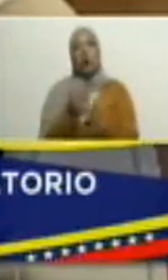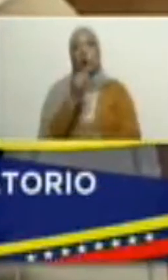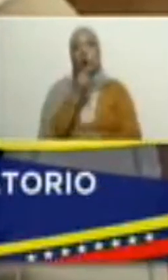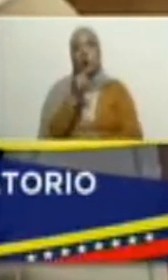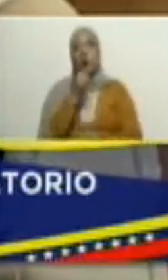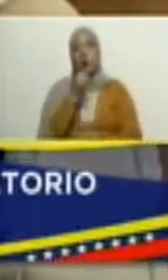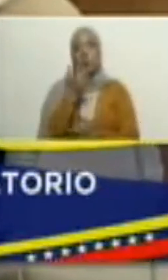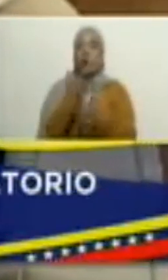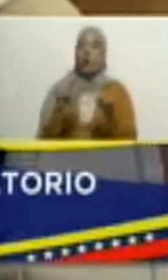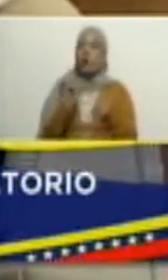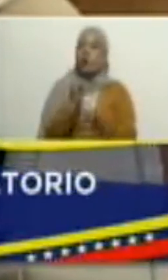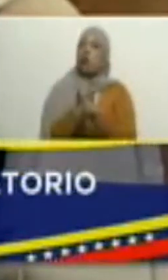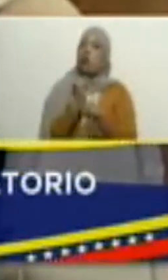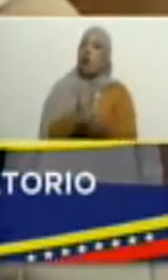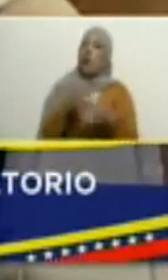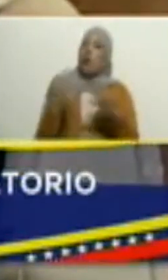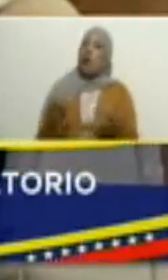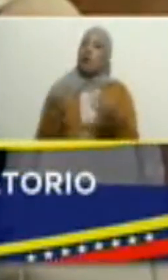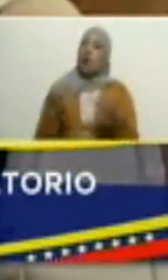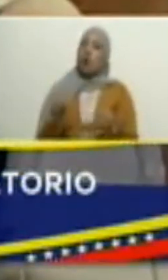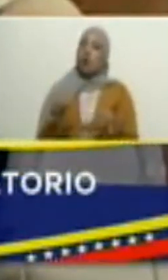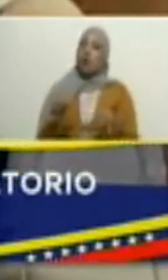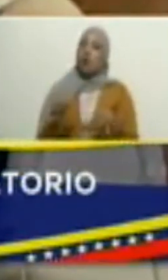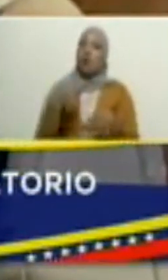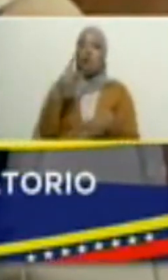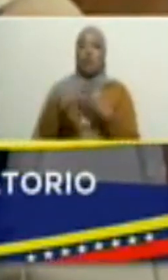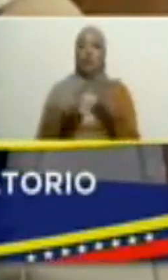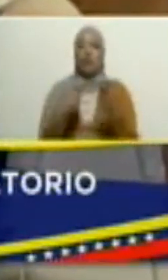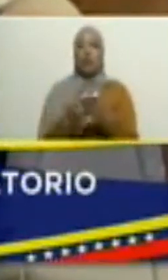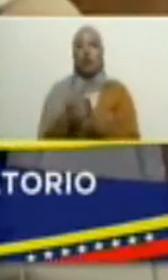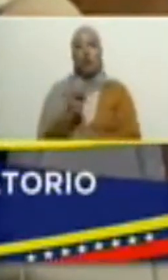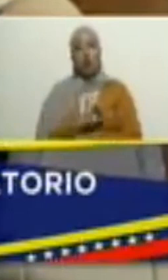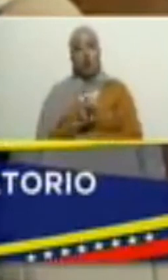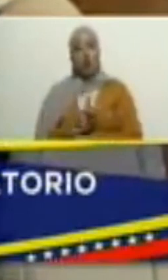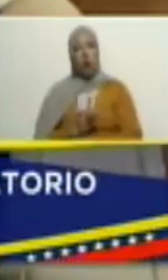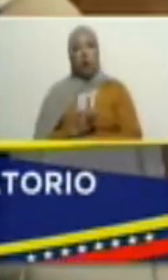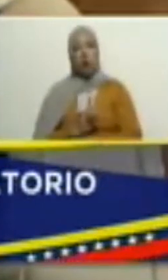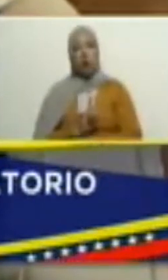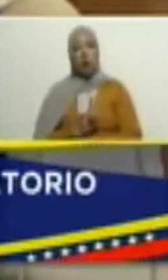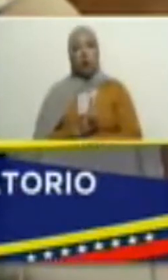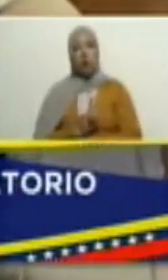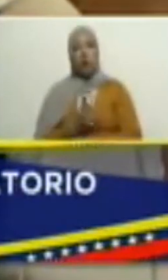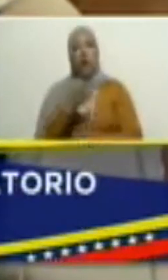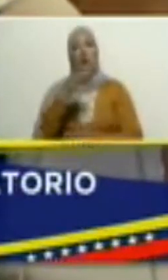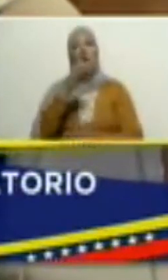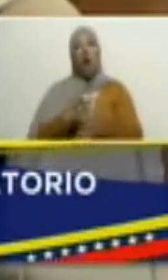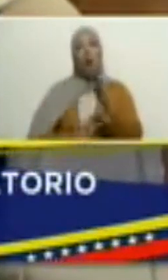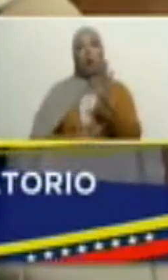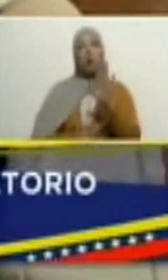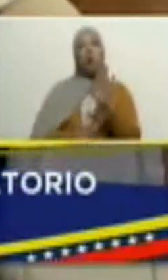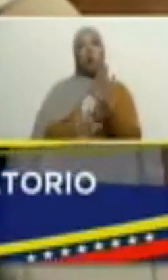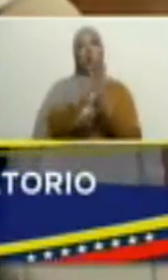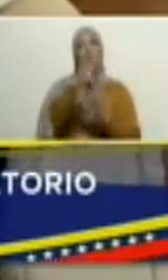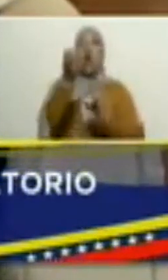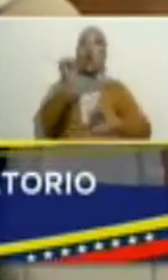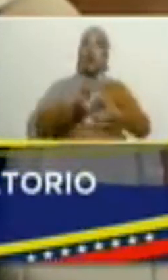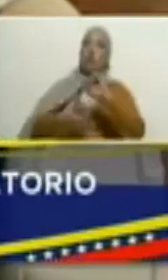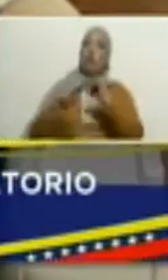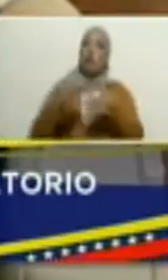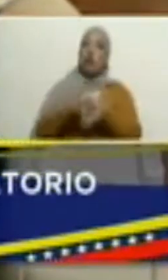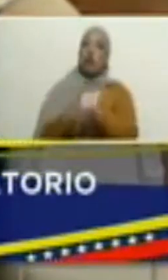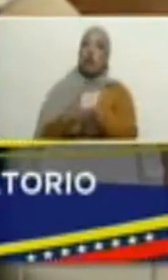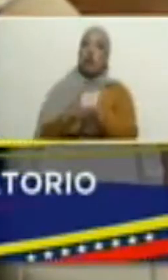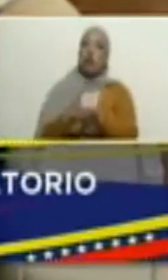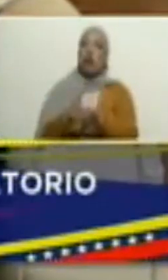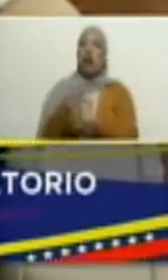la autodeterminación nacional, que conduce a que debemos construir la defensa de la